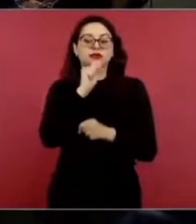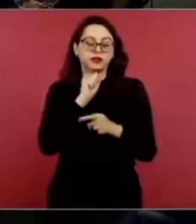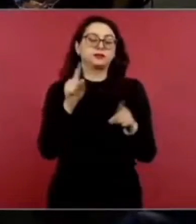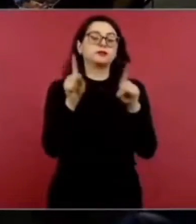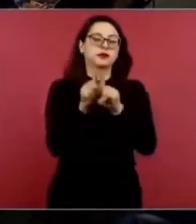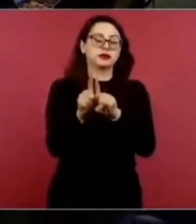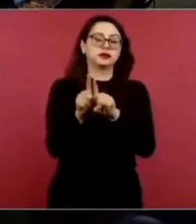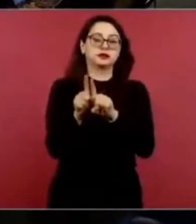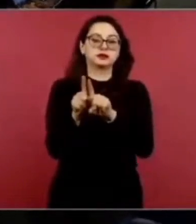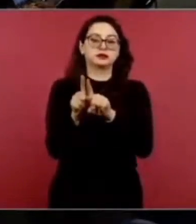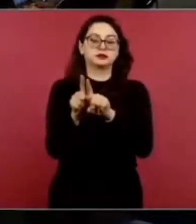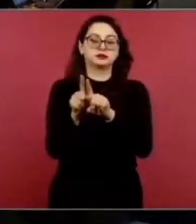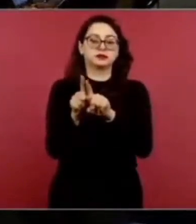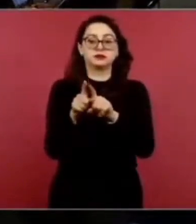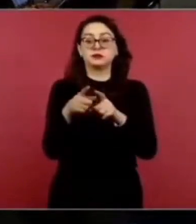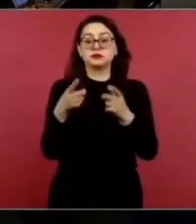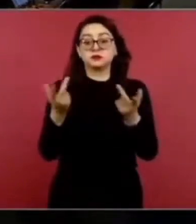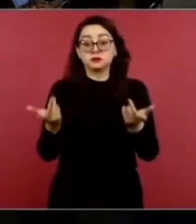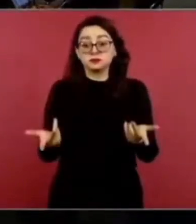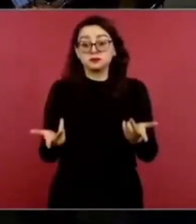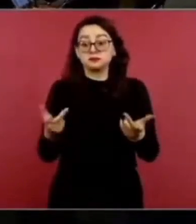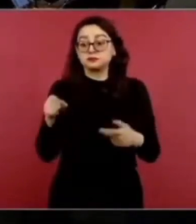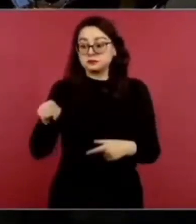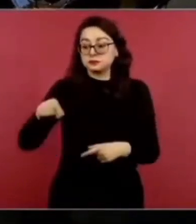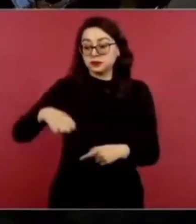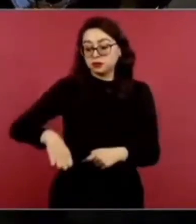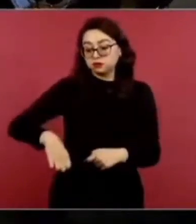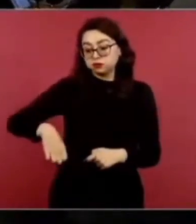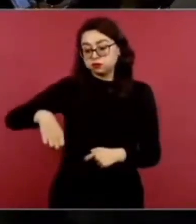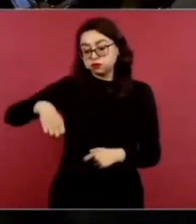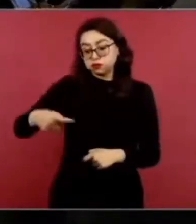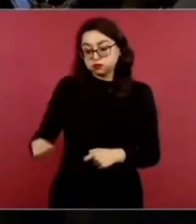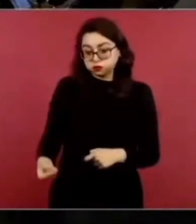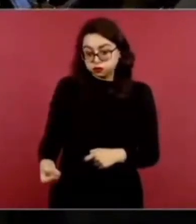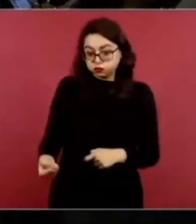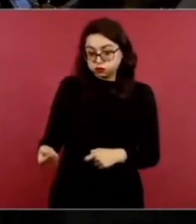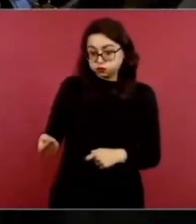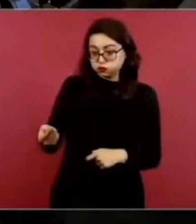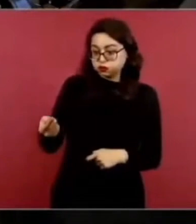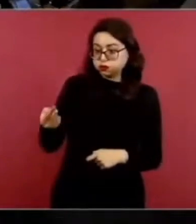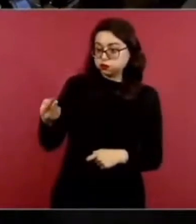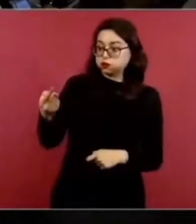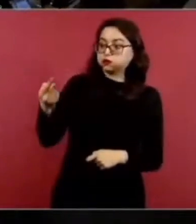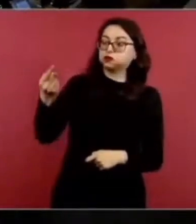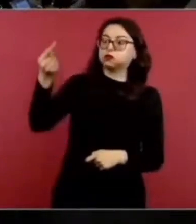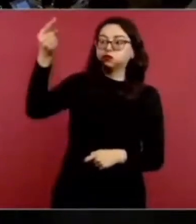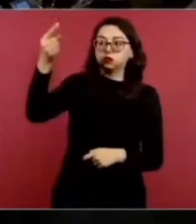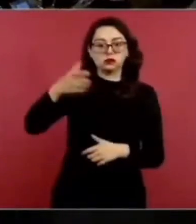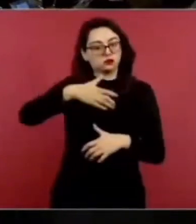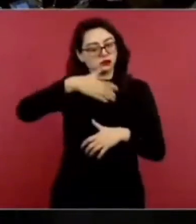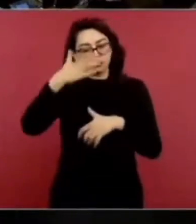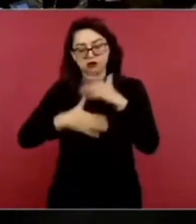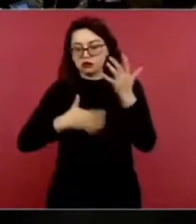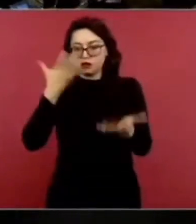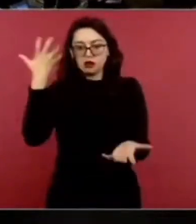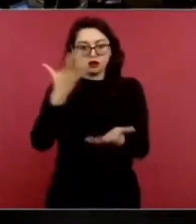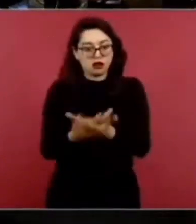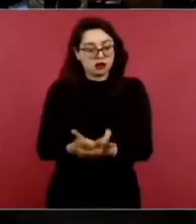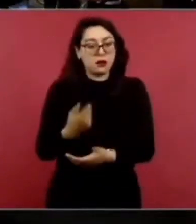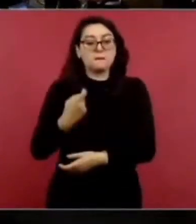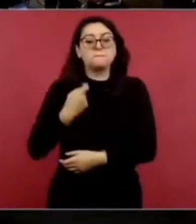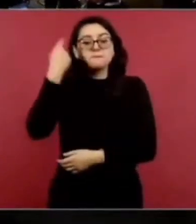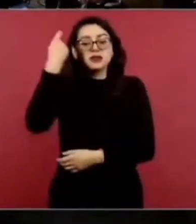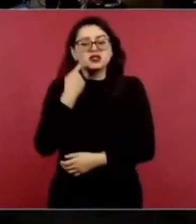que al llegar a una determinada edad se tenga una pensión,